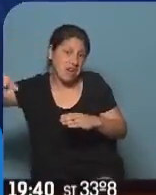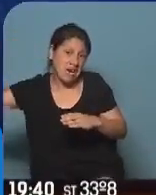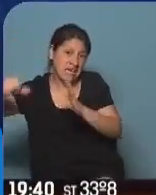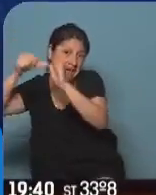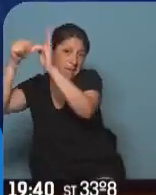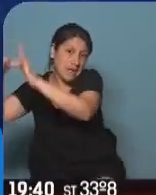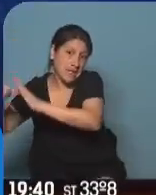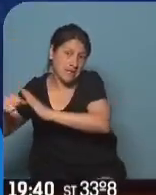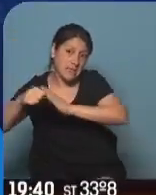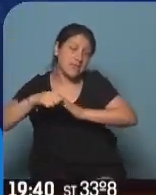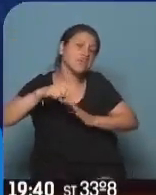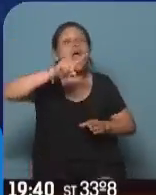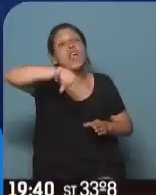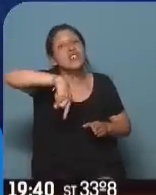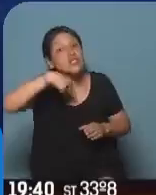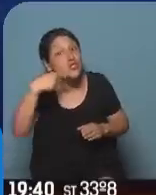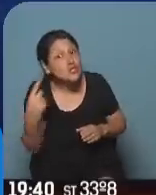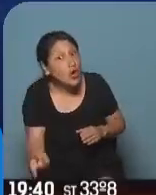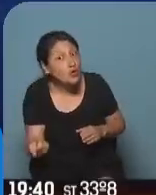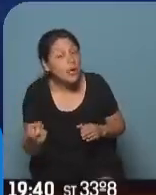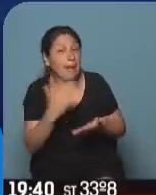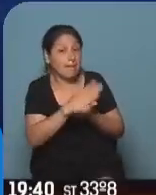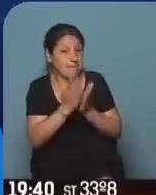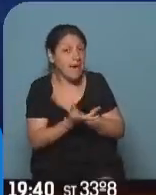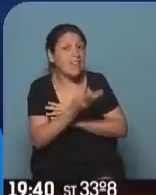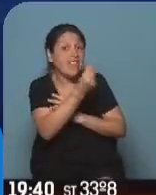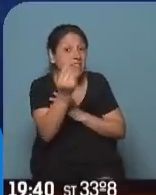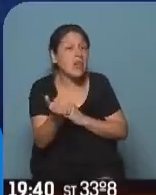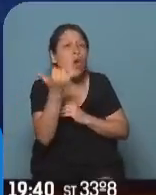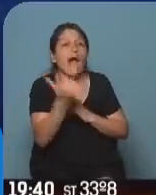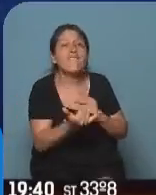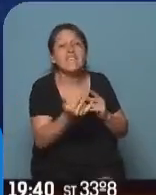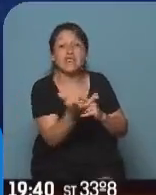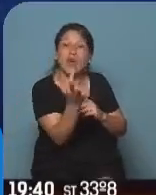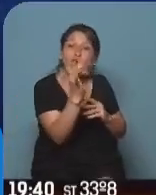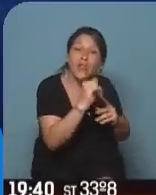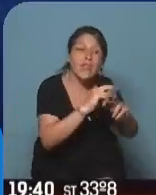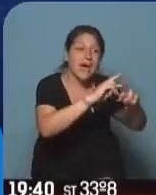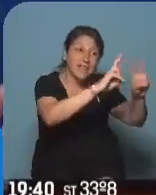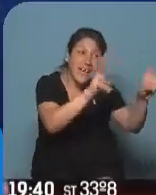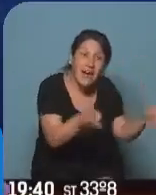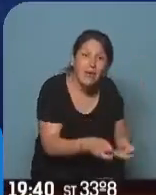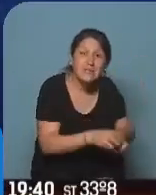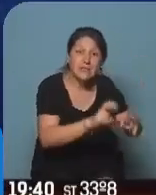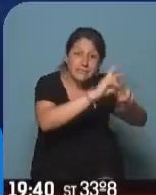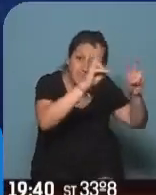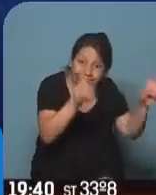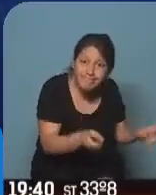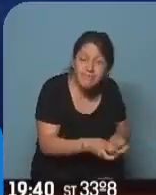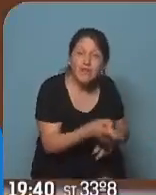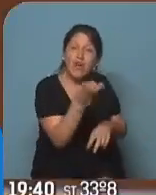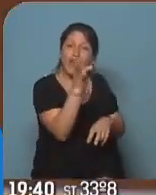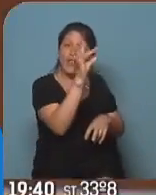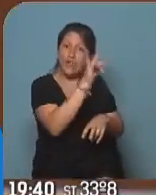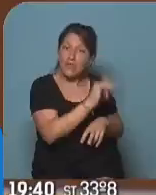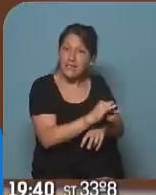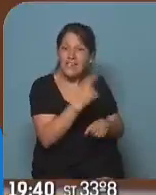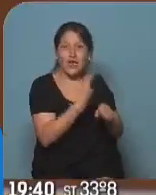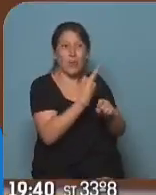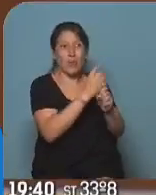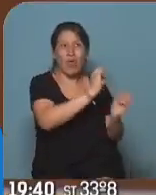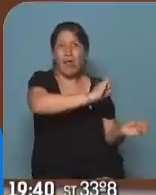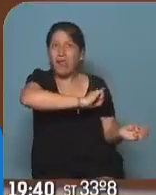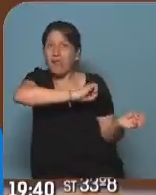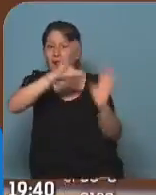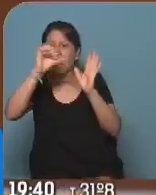esto lo corrobora en la causa de los cuadernos, que había un sistema de recaudación diario, que no se pudo sacar, y los arrepentidos, sí, todos. Se